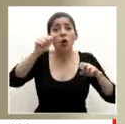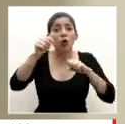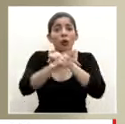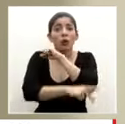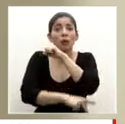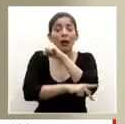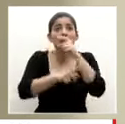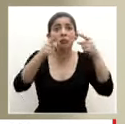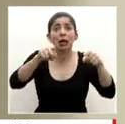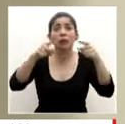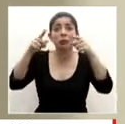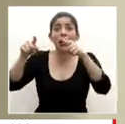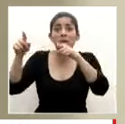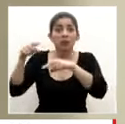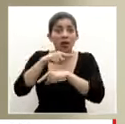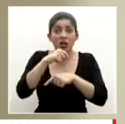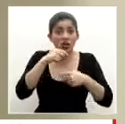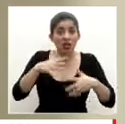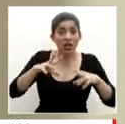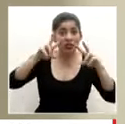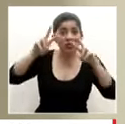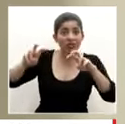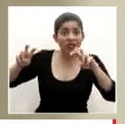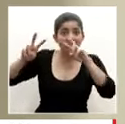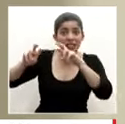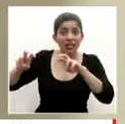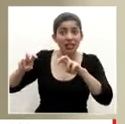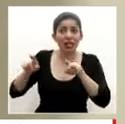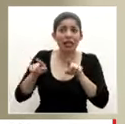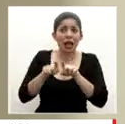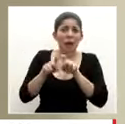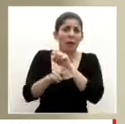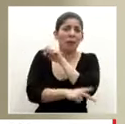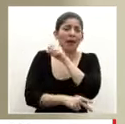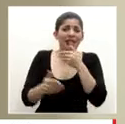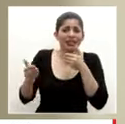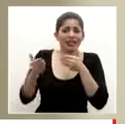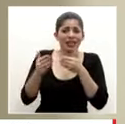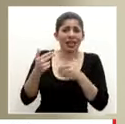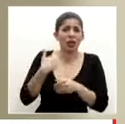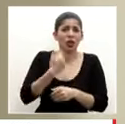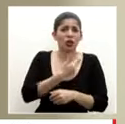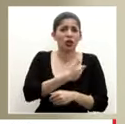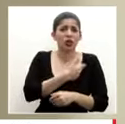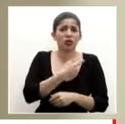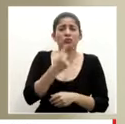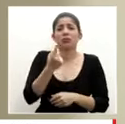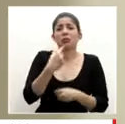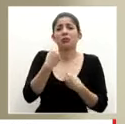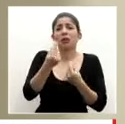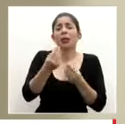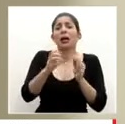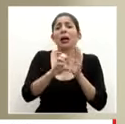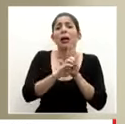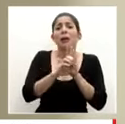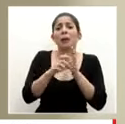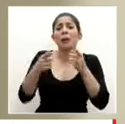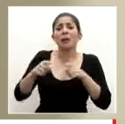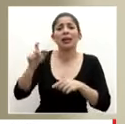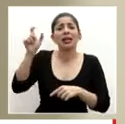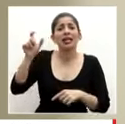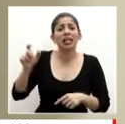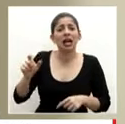países, incluso cercanos a nosotros, siempre ponemos como ejemplo lo que ha pasado en